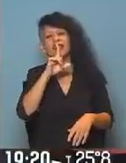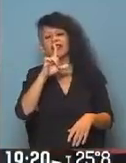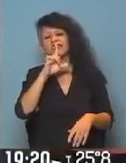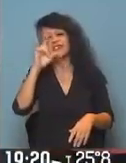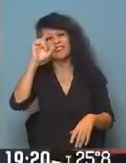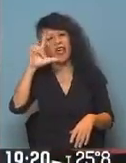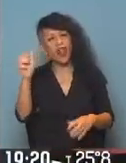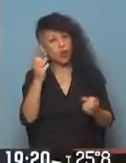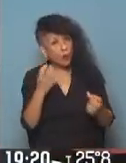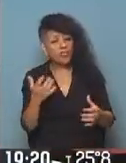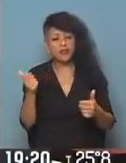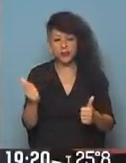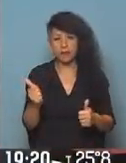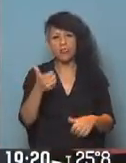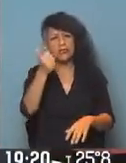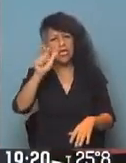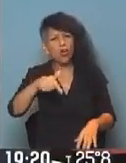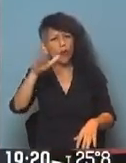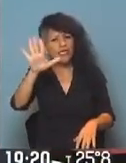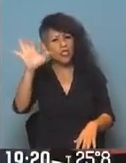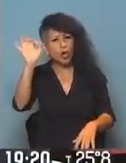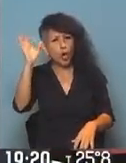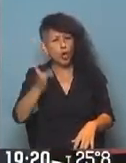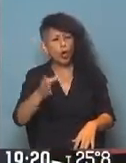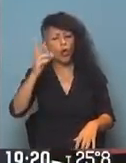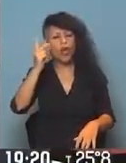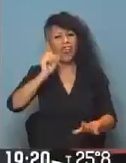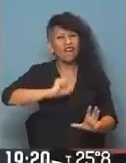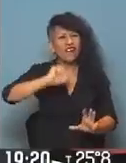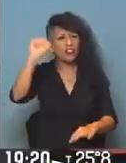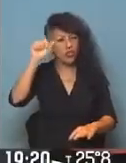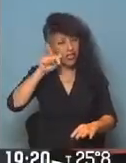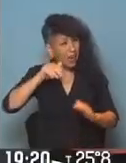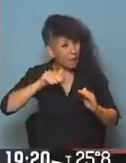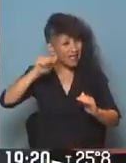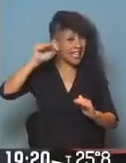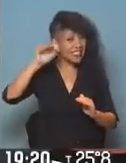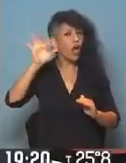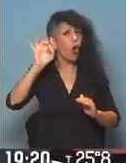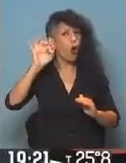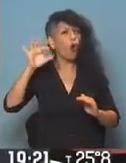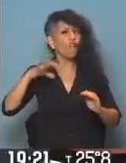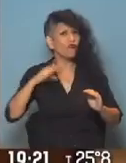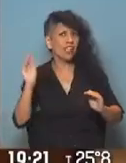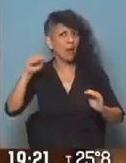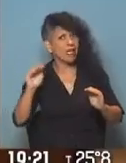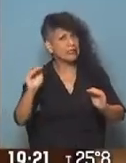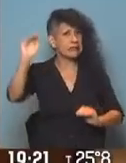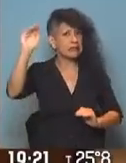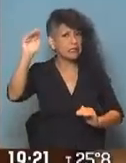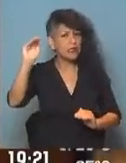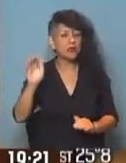seis y medio por ciento de inflación arranquemos por ahí crees que va a ser la más alta de este año o todavía quedan meses peores